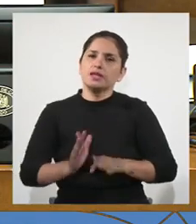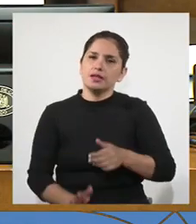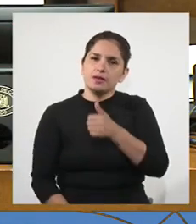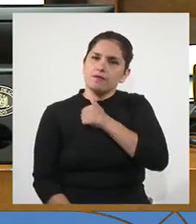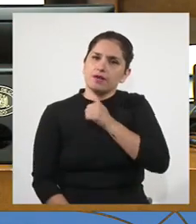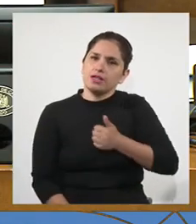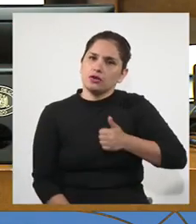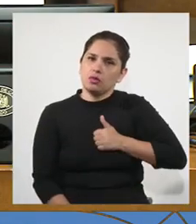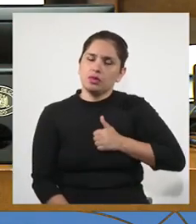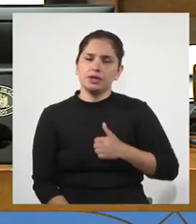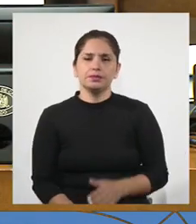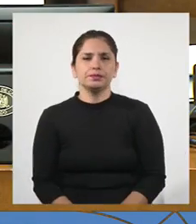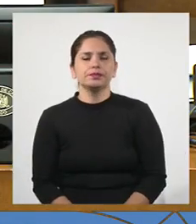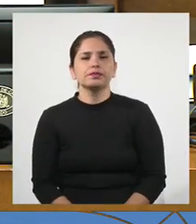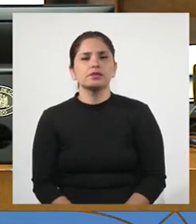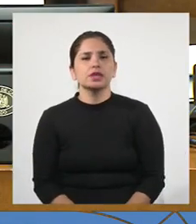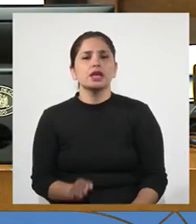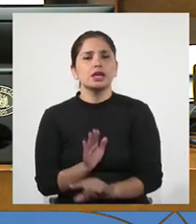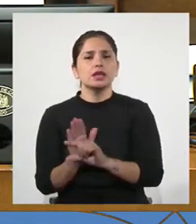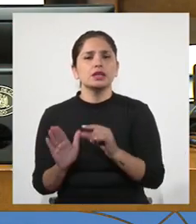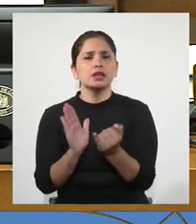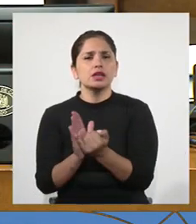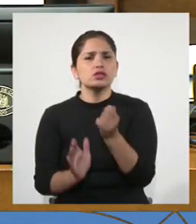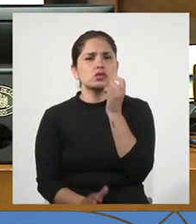¿Cuál es la indicación la que viene a continuación?